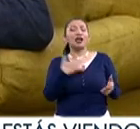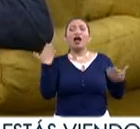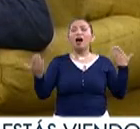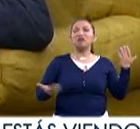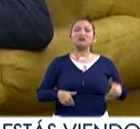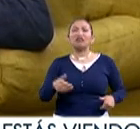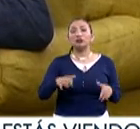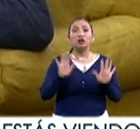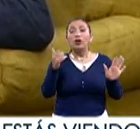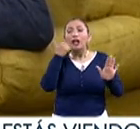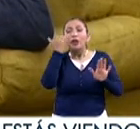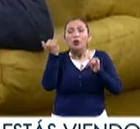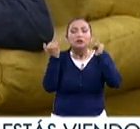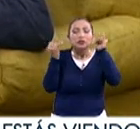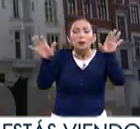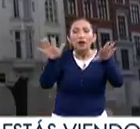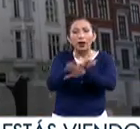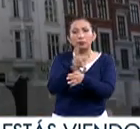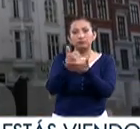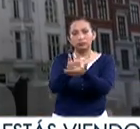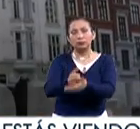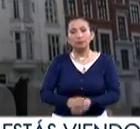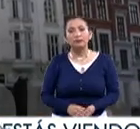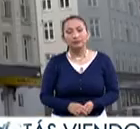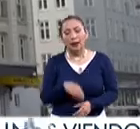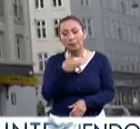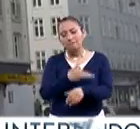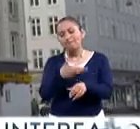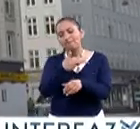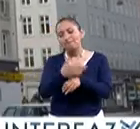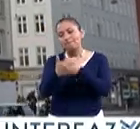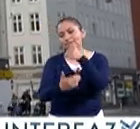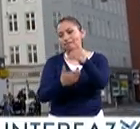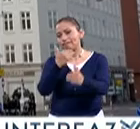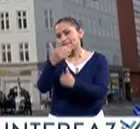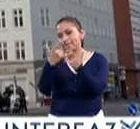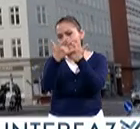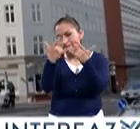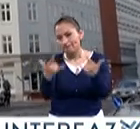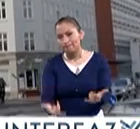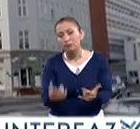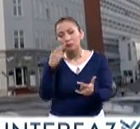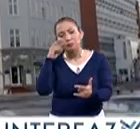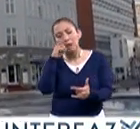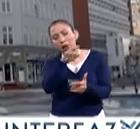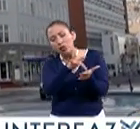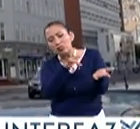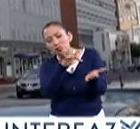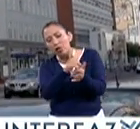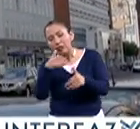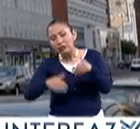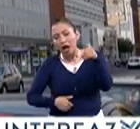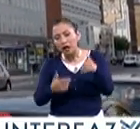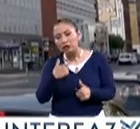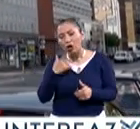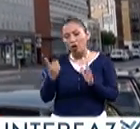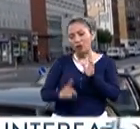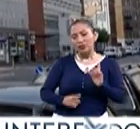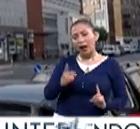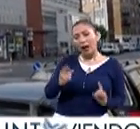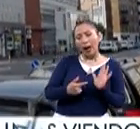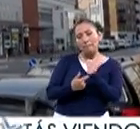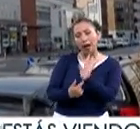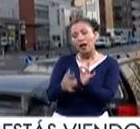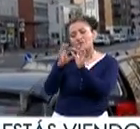sino porque queremos crear un cambio. En el proceso de desarrollo de la historia se recurre al teatro, a la dramaturgia